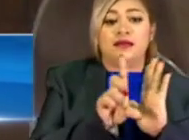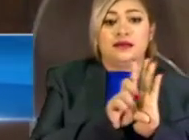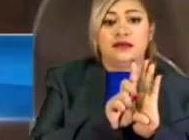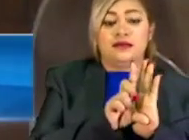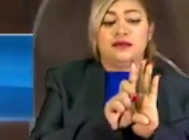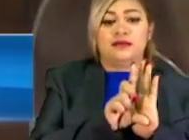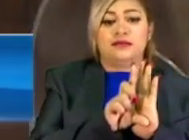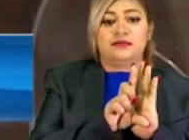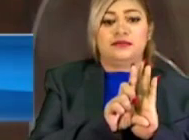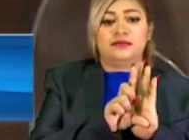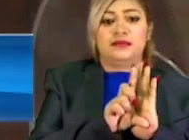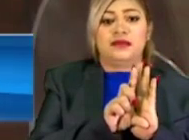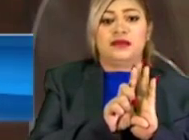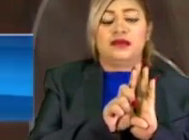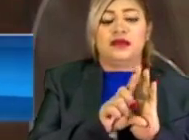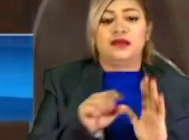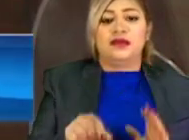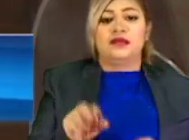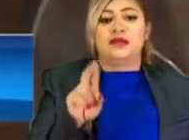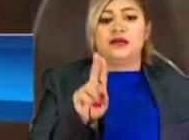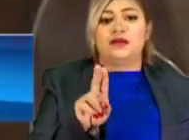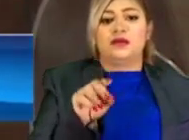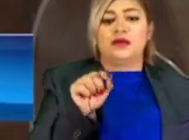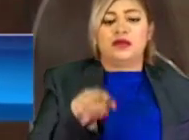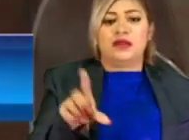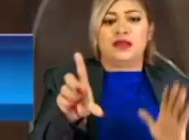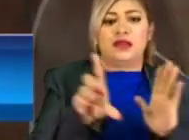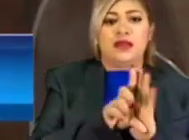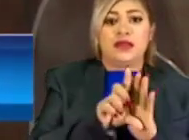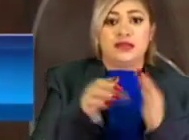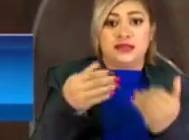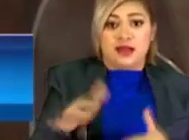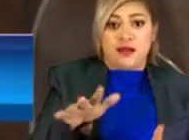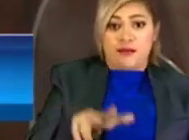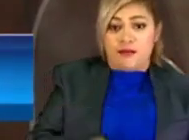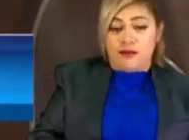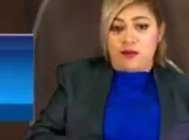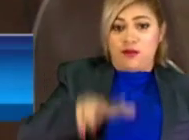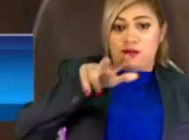ley que fue aprobada en esta Asamblea,